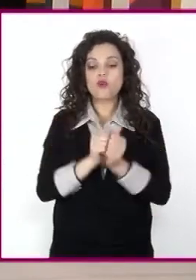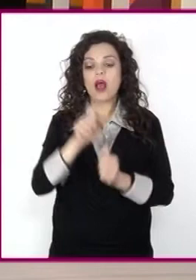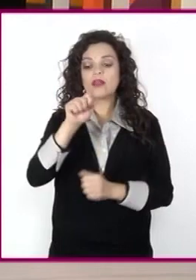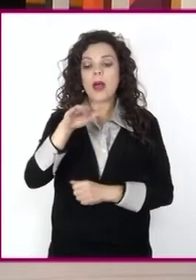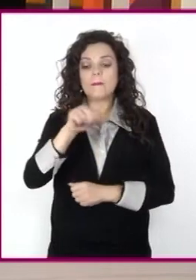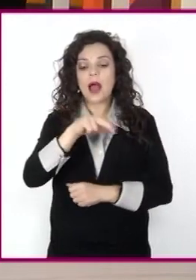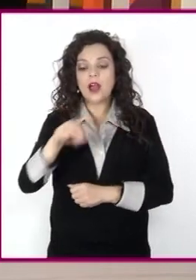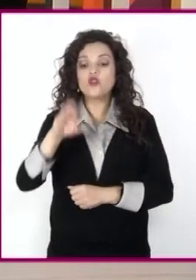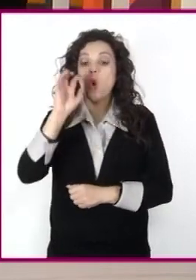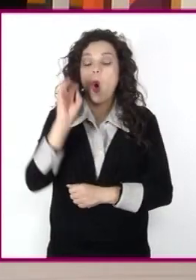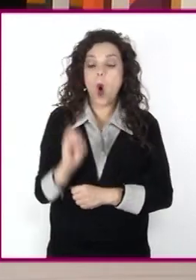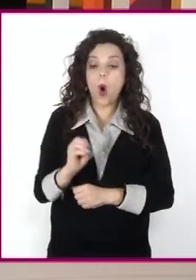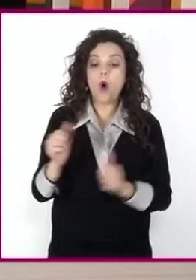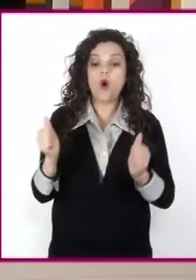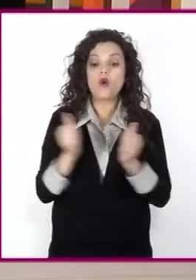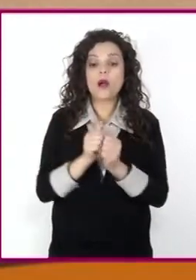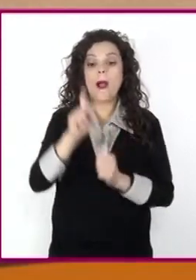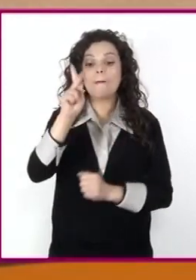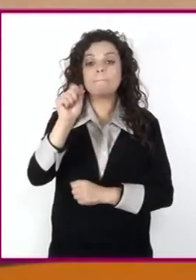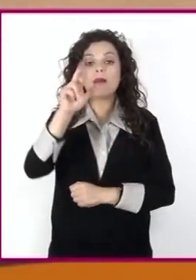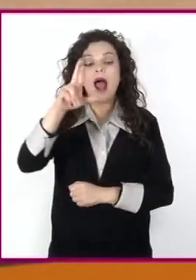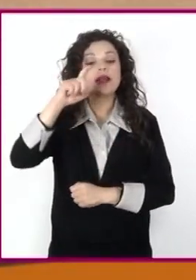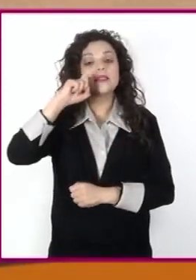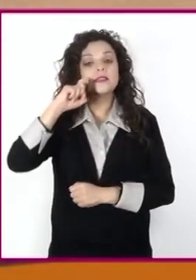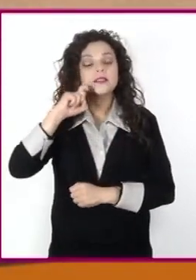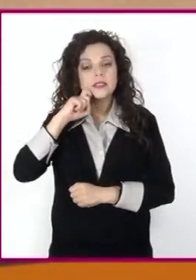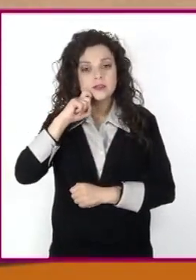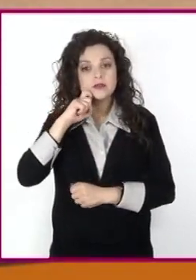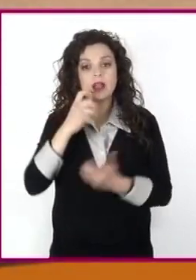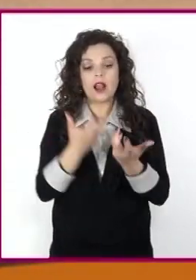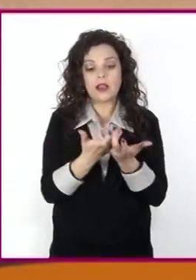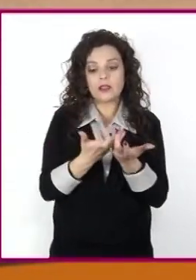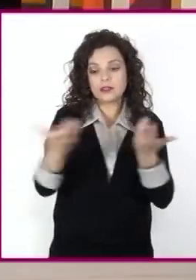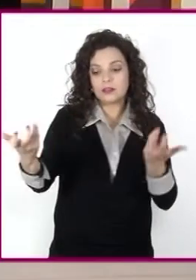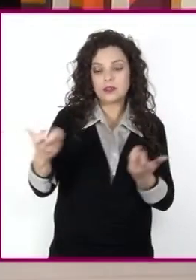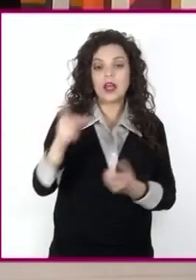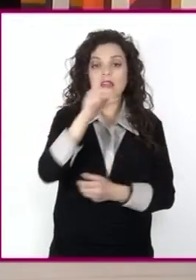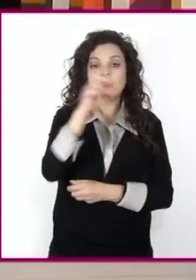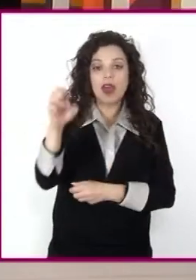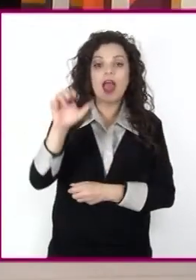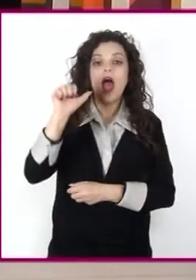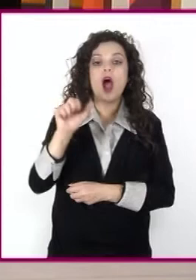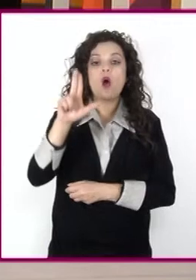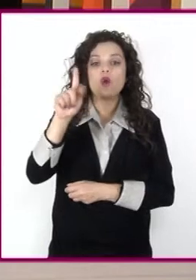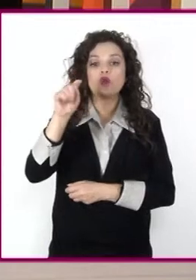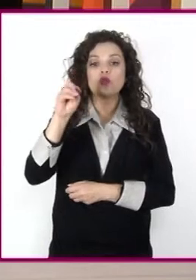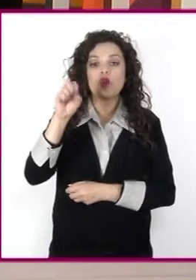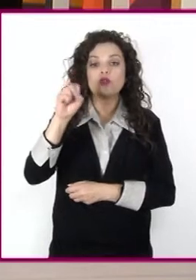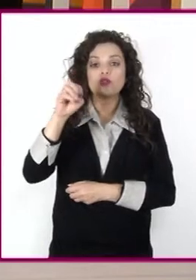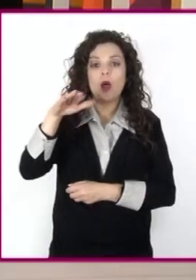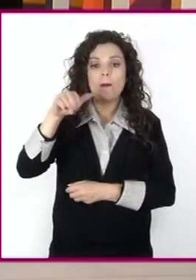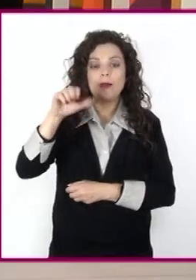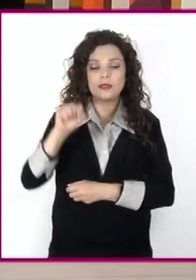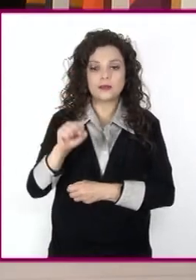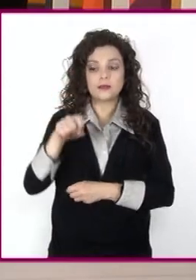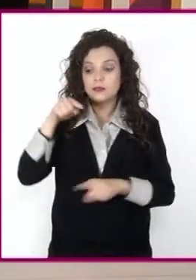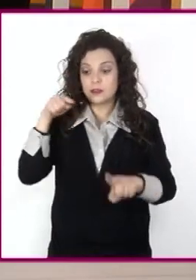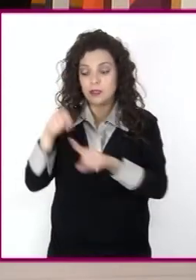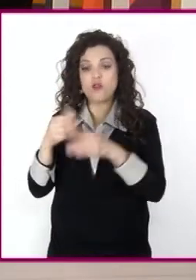ubicarse formando el par sexual separados de los autosomas, cromosomas no